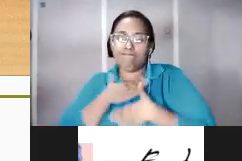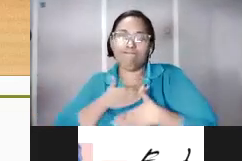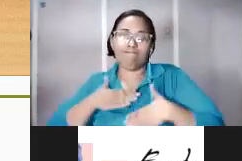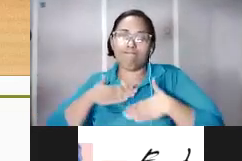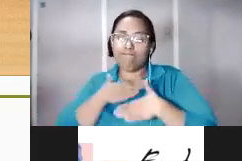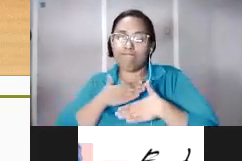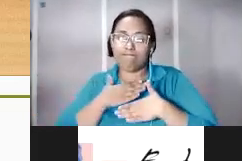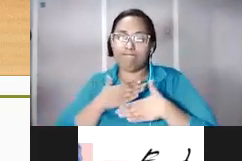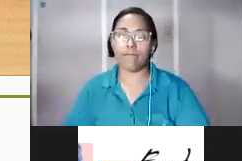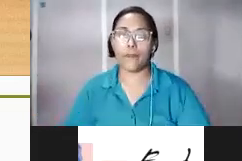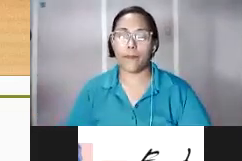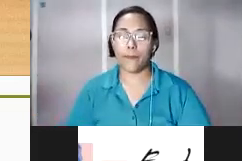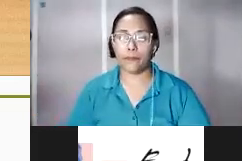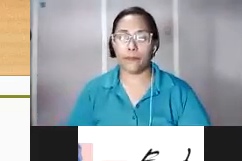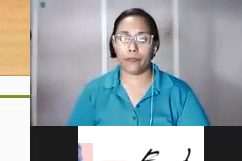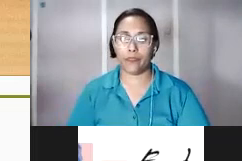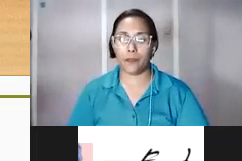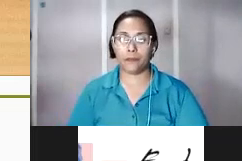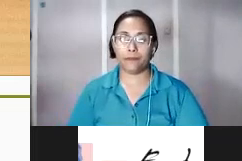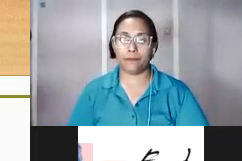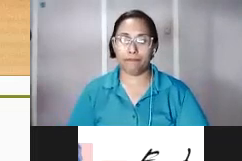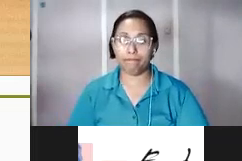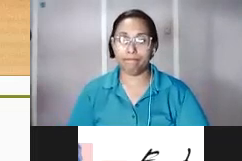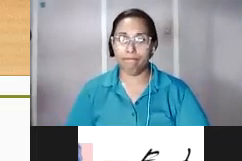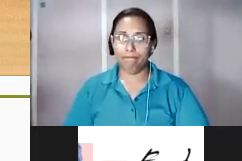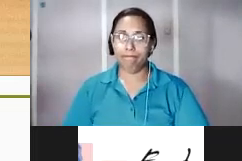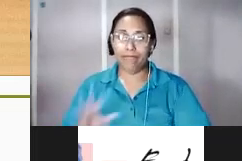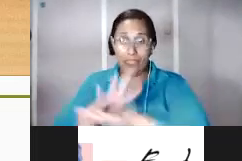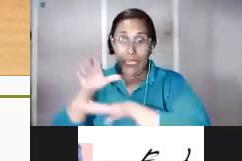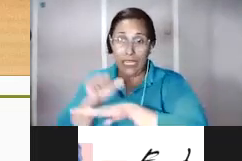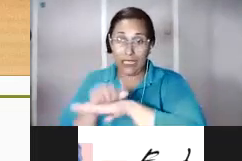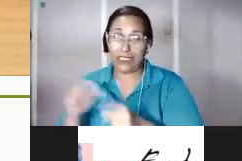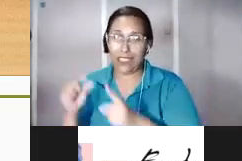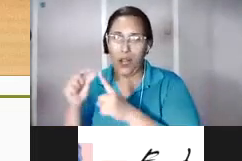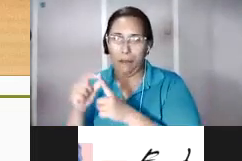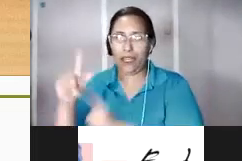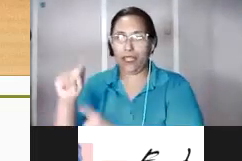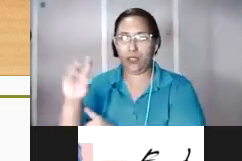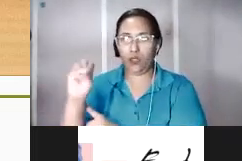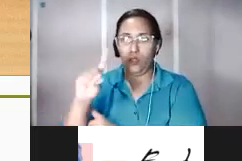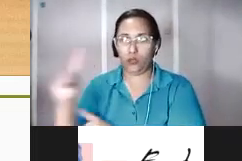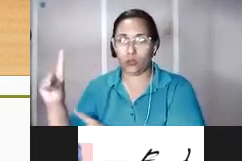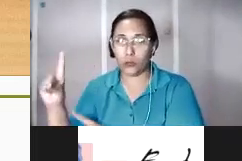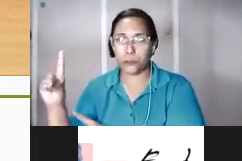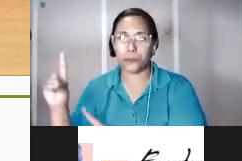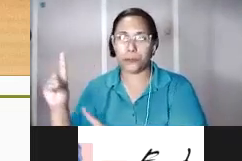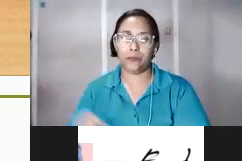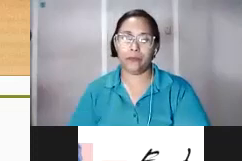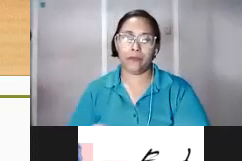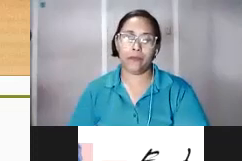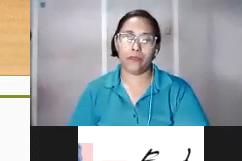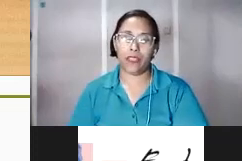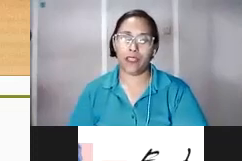¿no? Cierro la cita. De las palabras de Todd se desprende